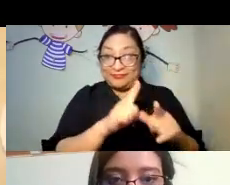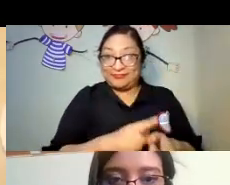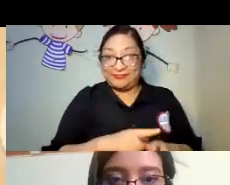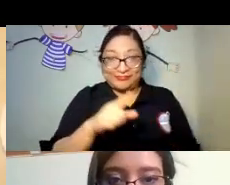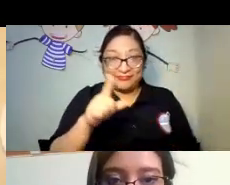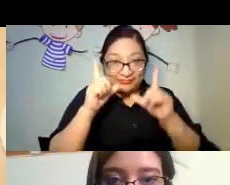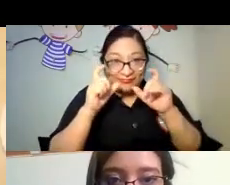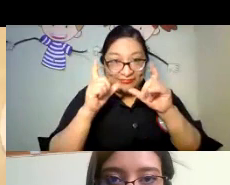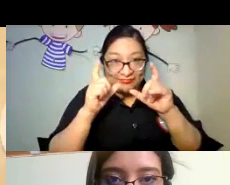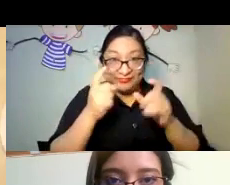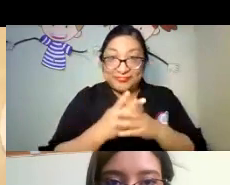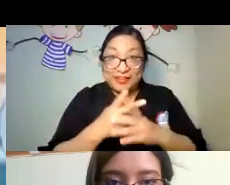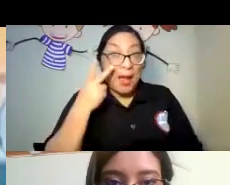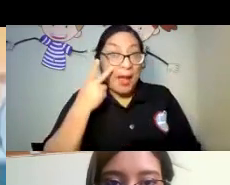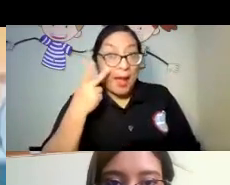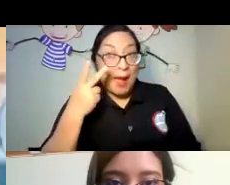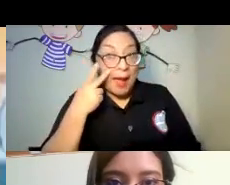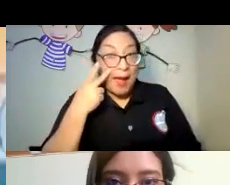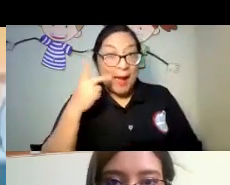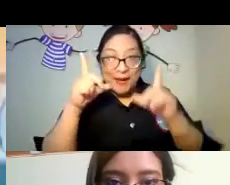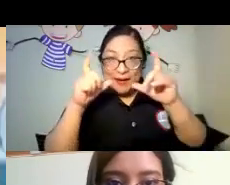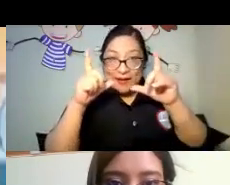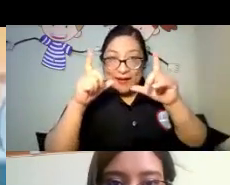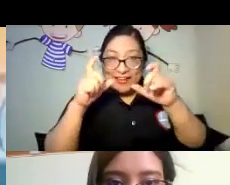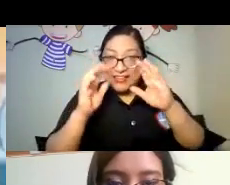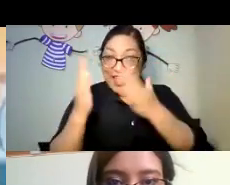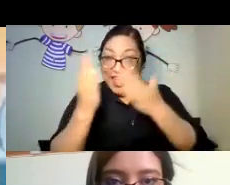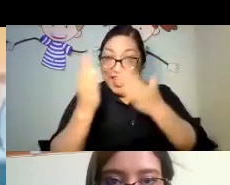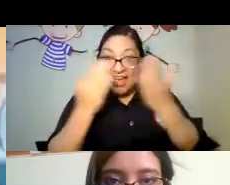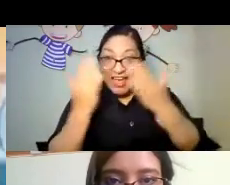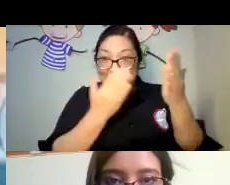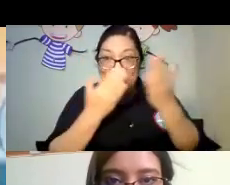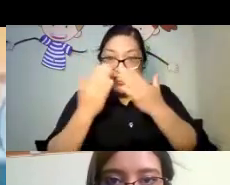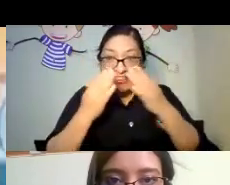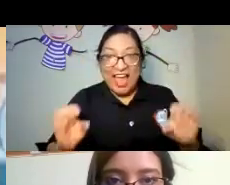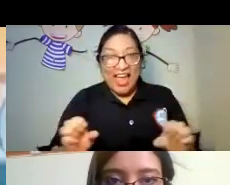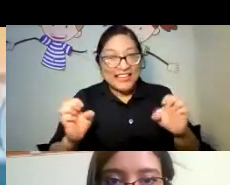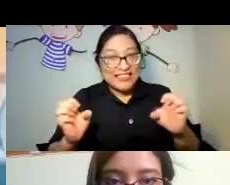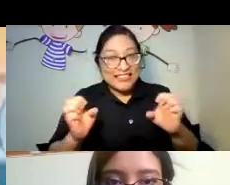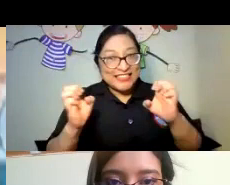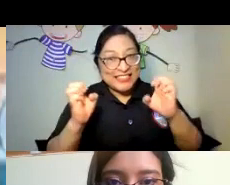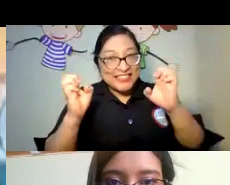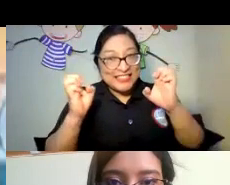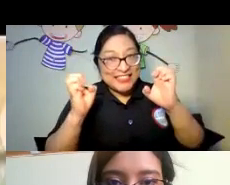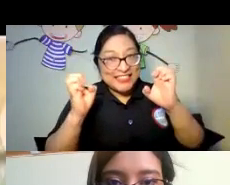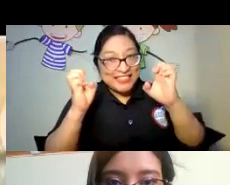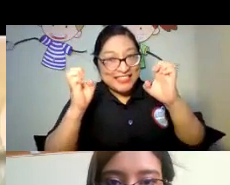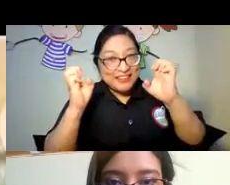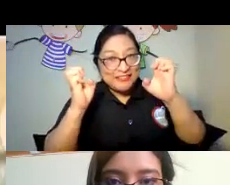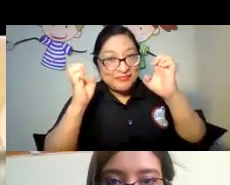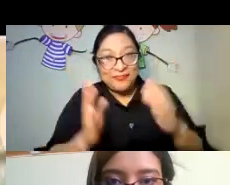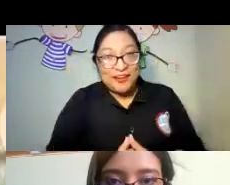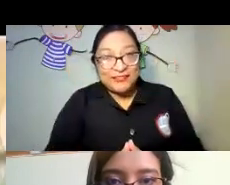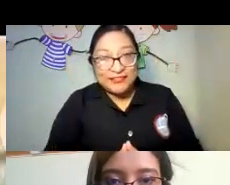Vamos a observar fotografías de estudiantes pequeñitos de estimulación temprana preescolar. Los niños